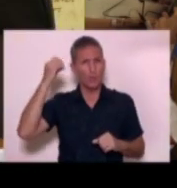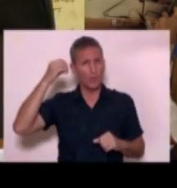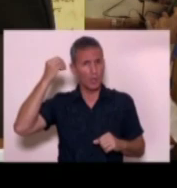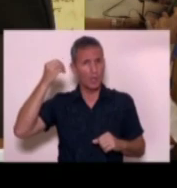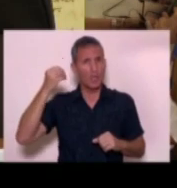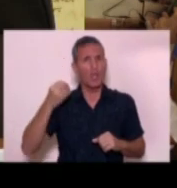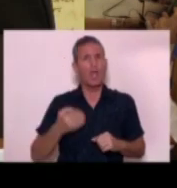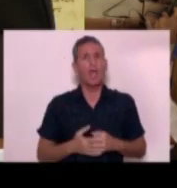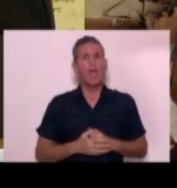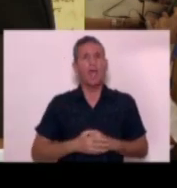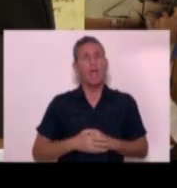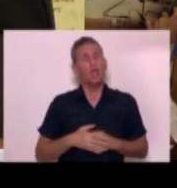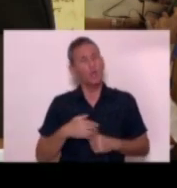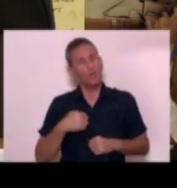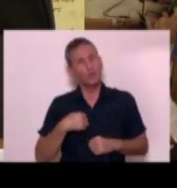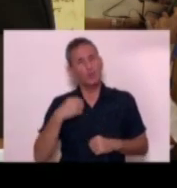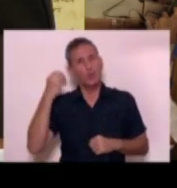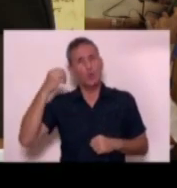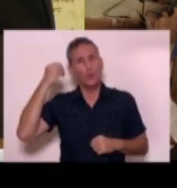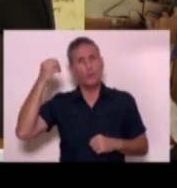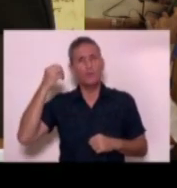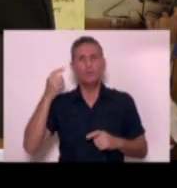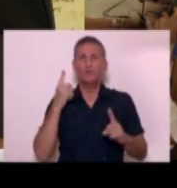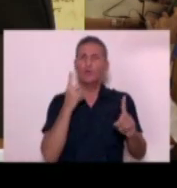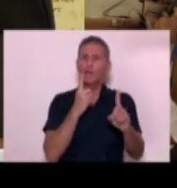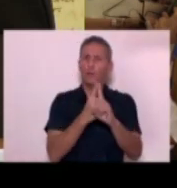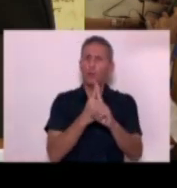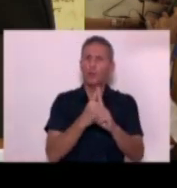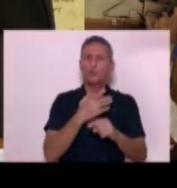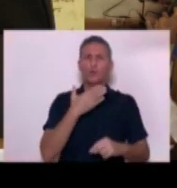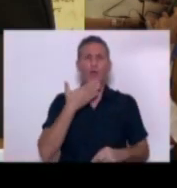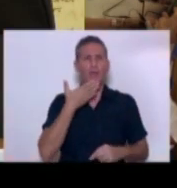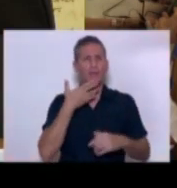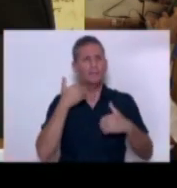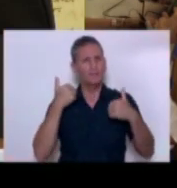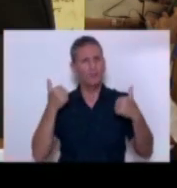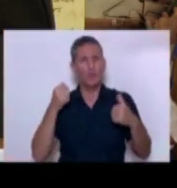Bueno, espero que les haya resultado útil el encuentro que hemos tenido,